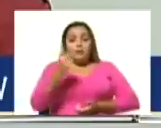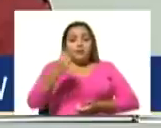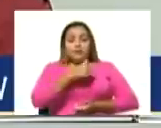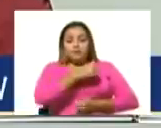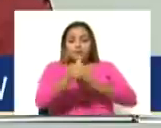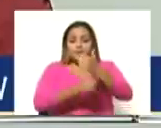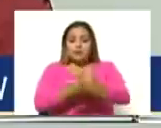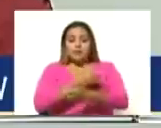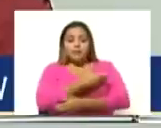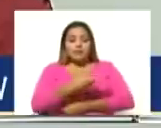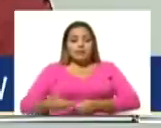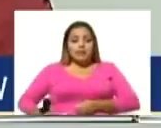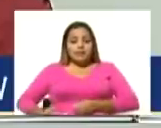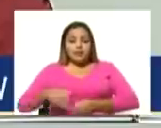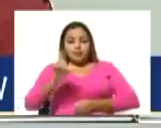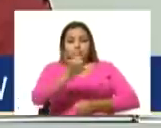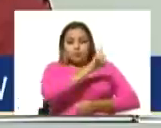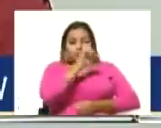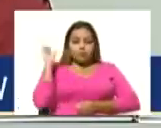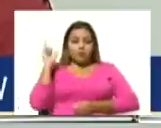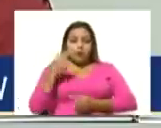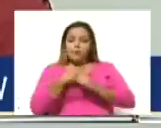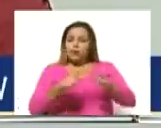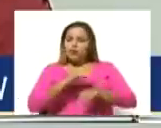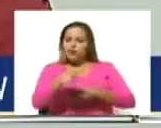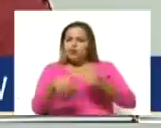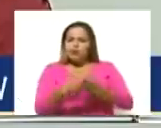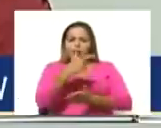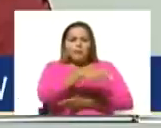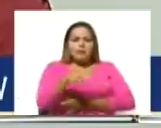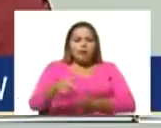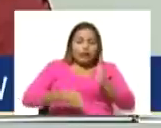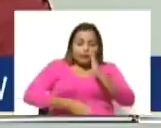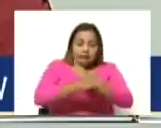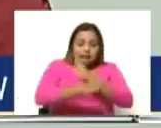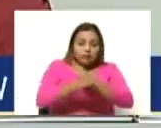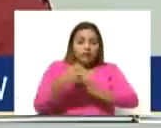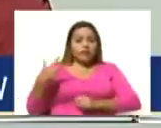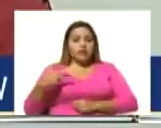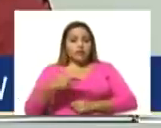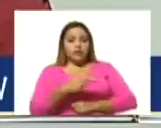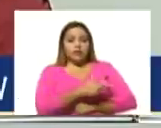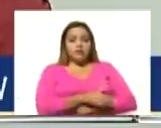partido. Pero todas las personas que han ido allá a las Tejerías,